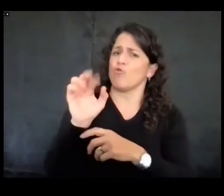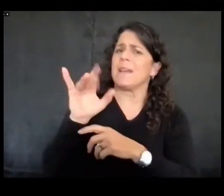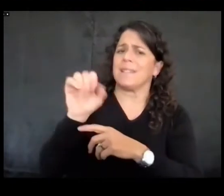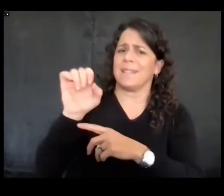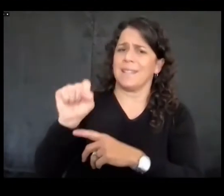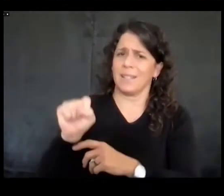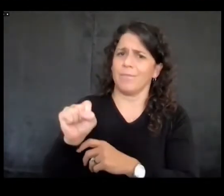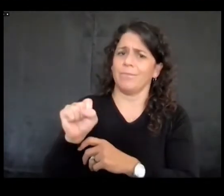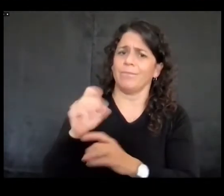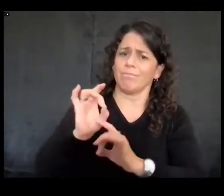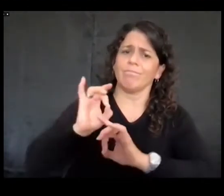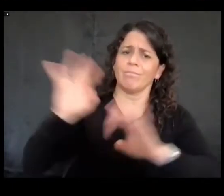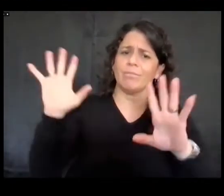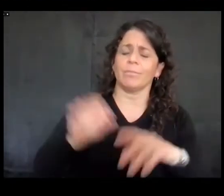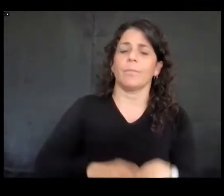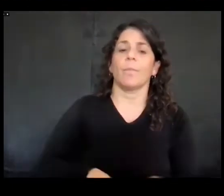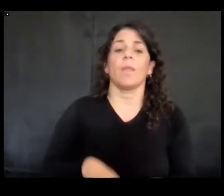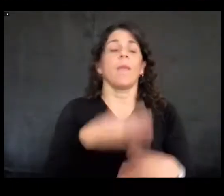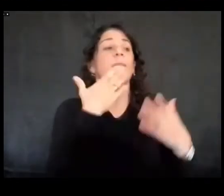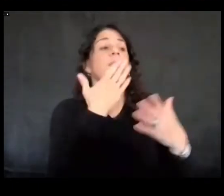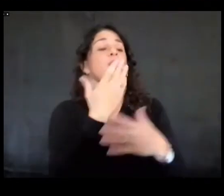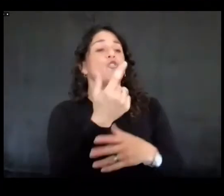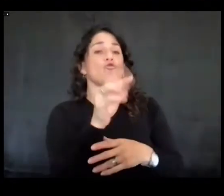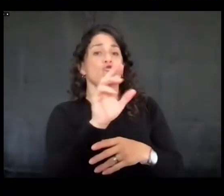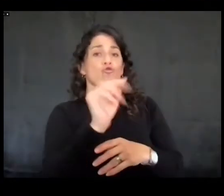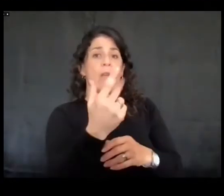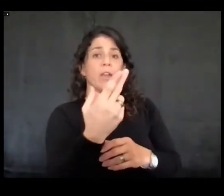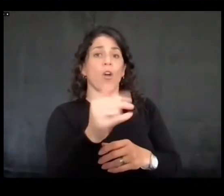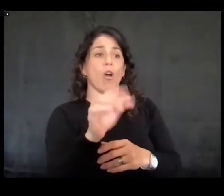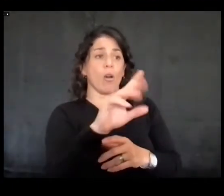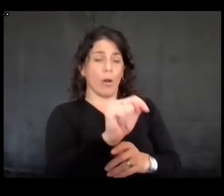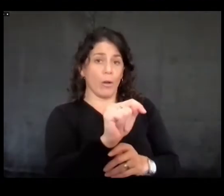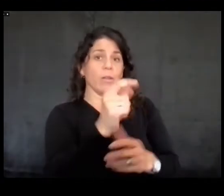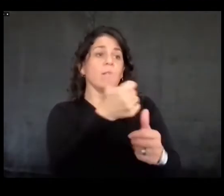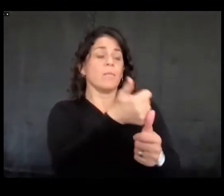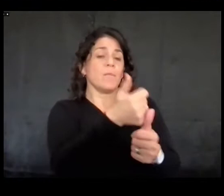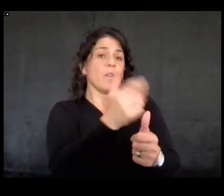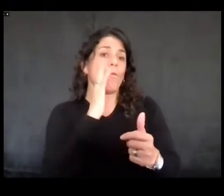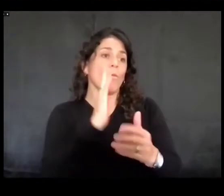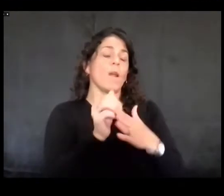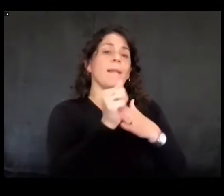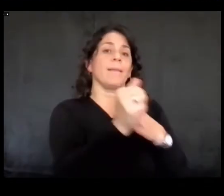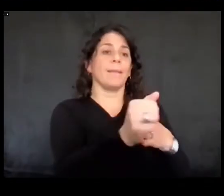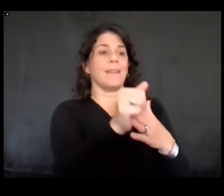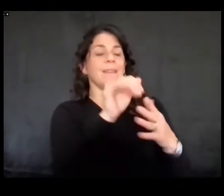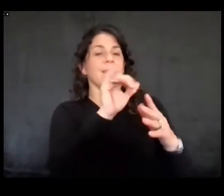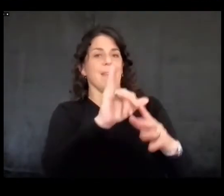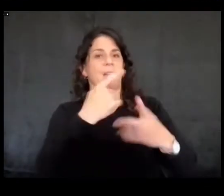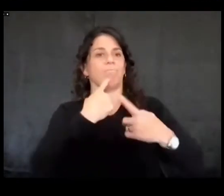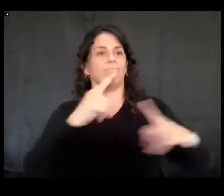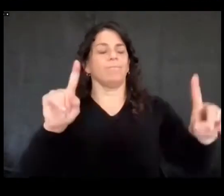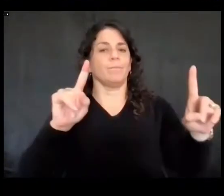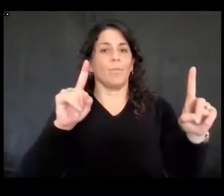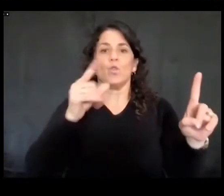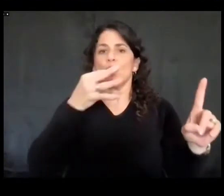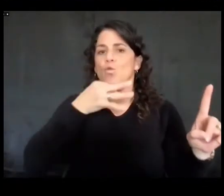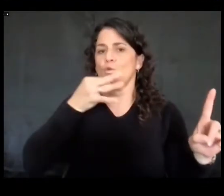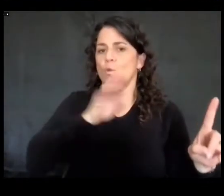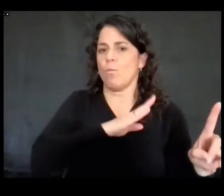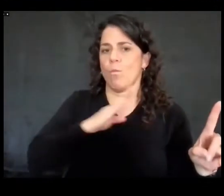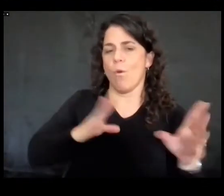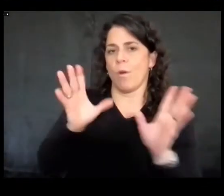pública y quiero agradecer al supervisor mccartt que balance va a llevar a cabo esta proclamación